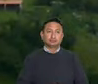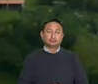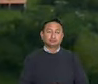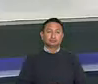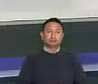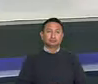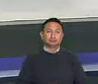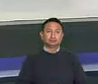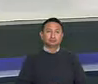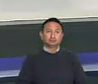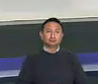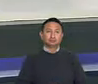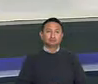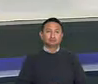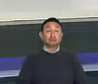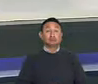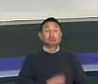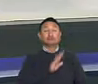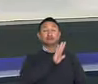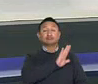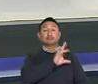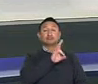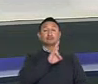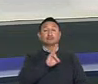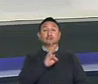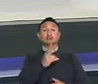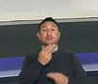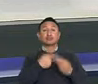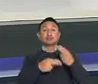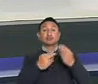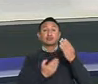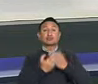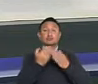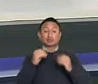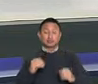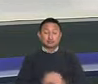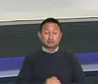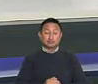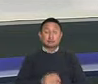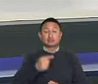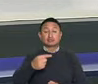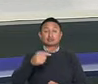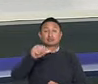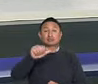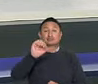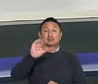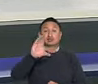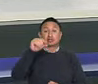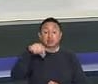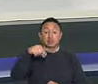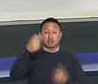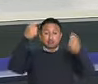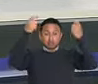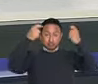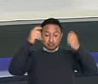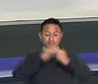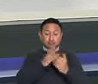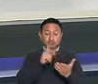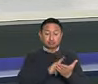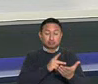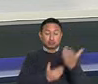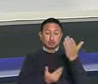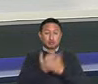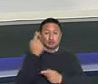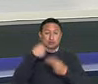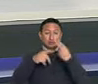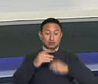Rosero. Y 57 emprendedores en la zona cero del aluvión La Gasca se graduaron del proyecto Emprender,